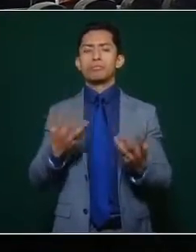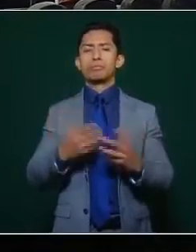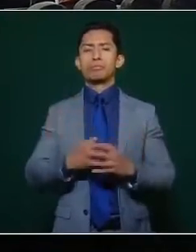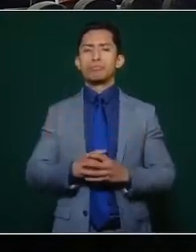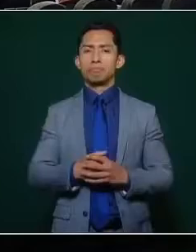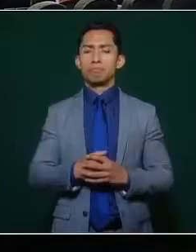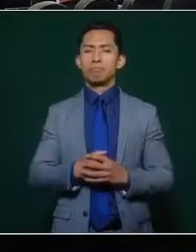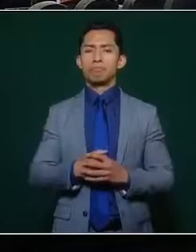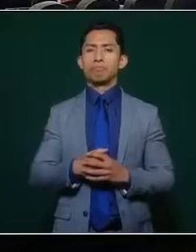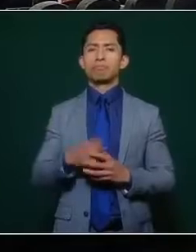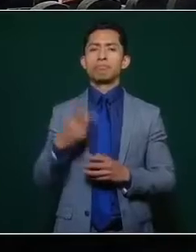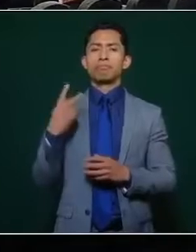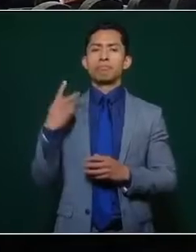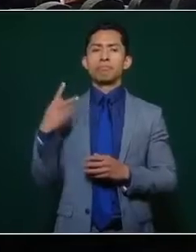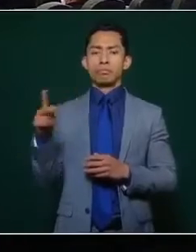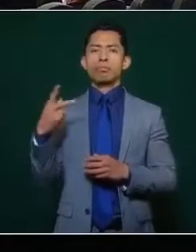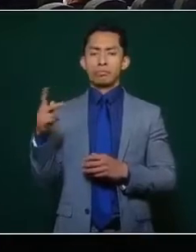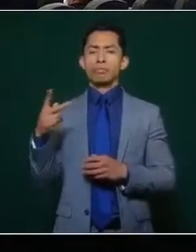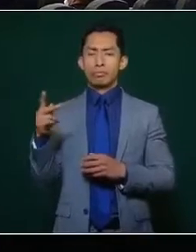decisión